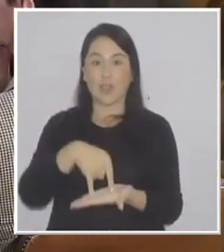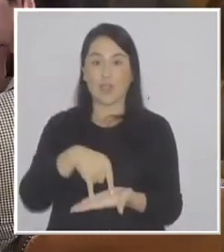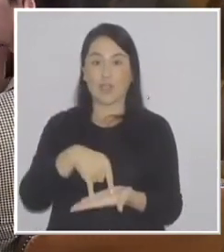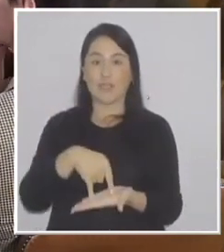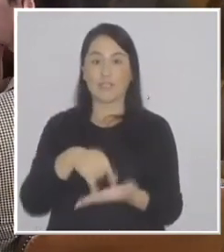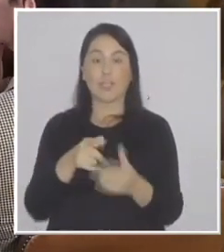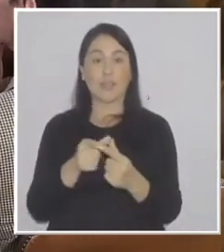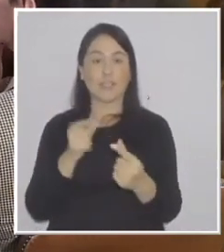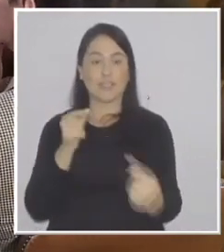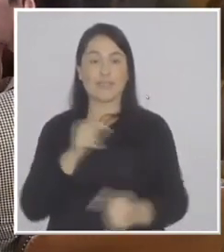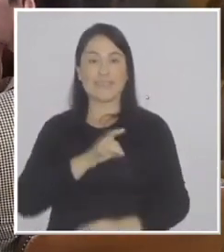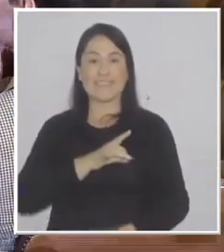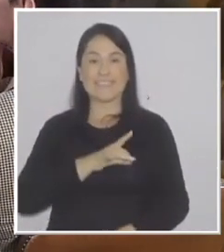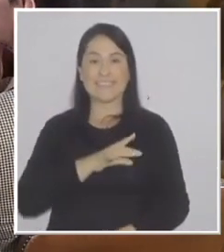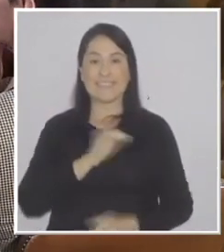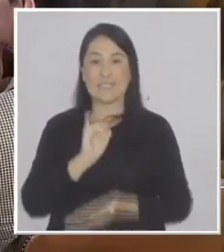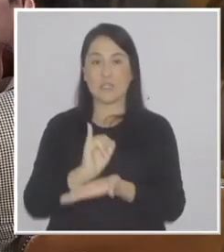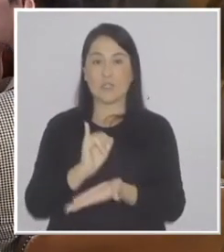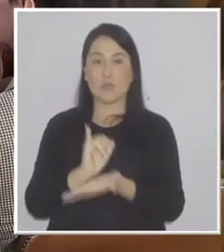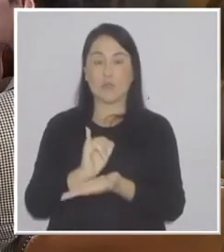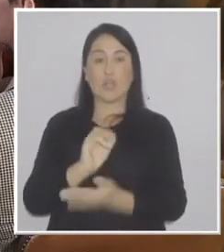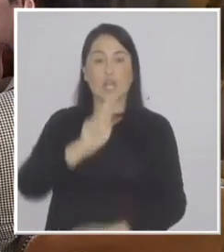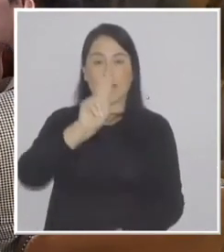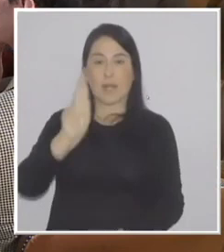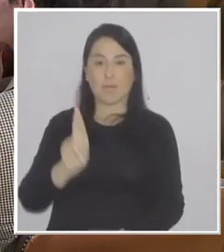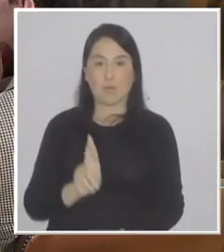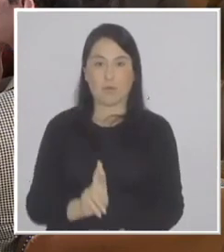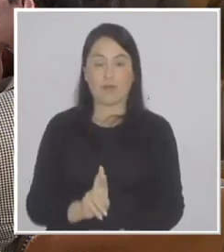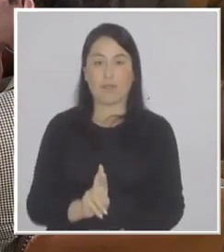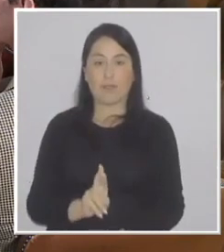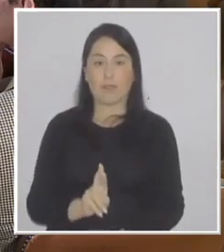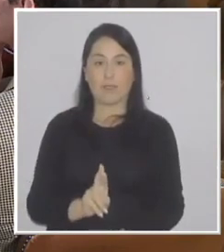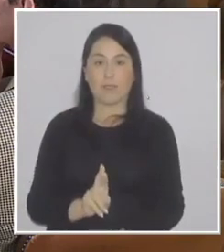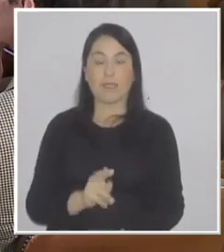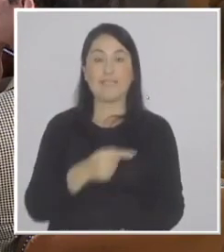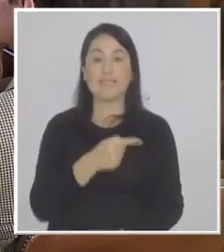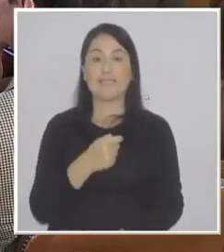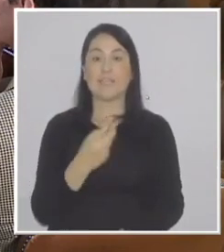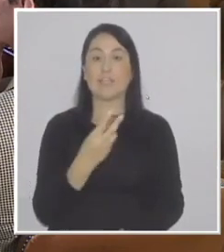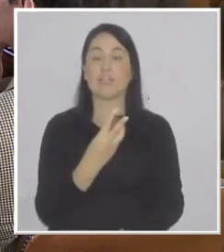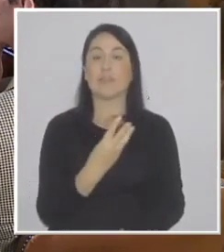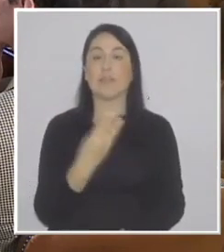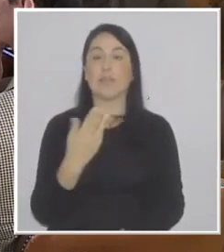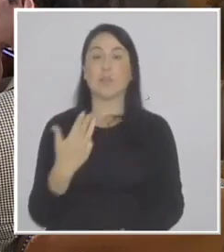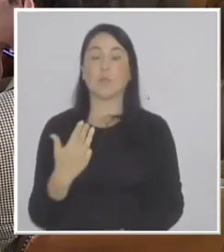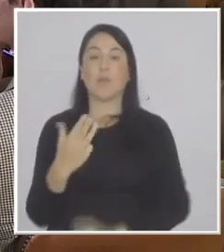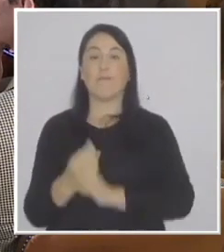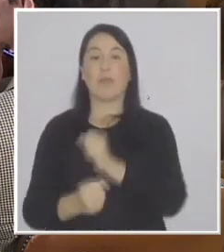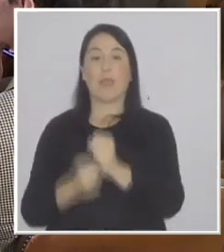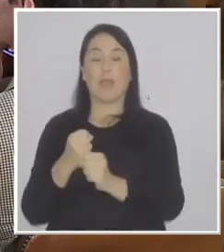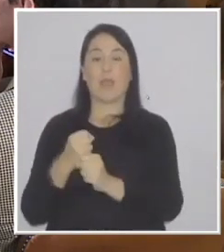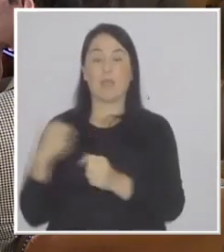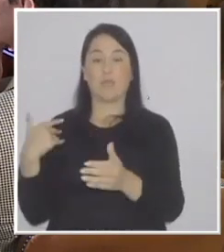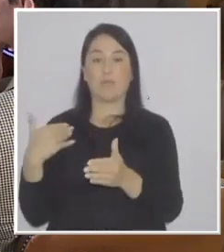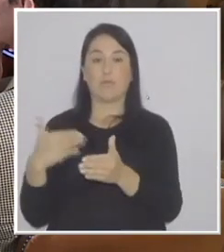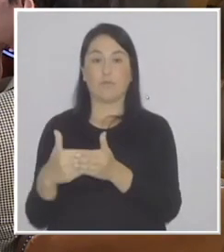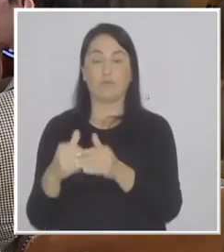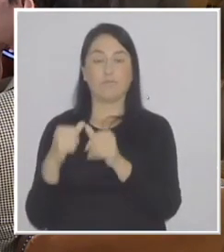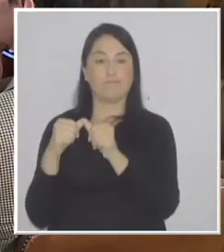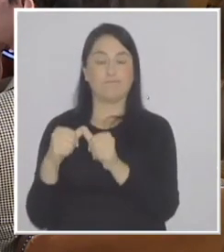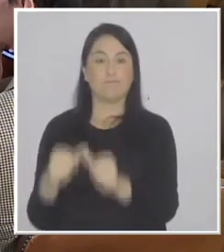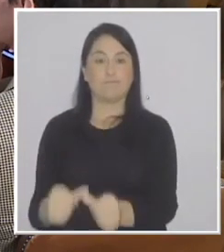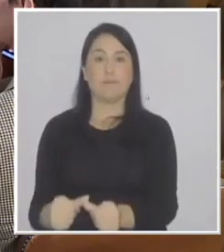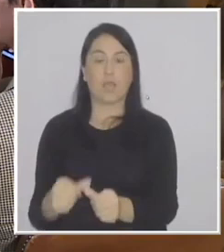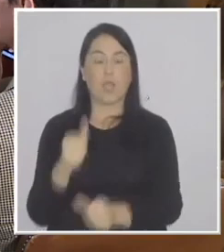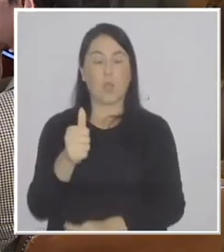Chile, institución republicana, con 139 años de existencia, ha cumplido un rol destacado en la historia de